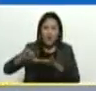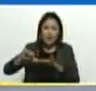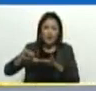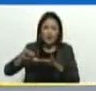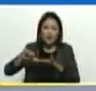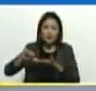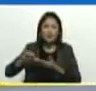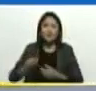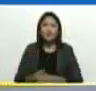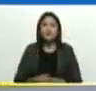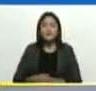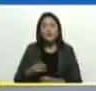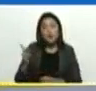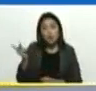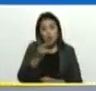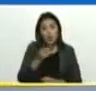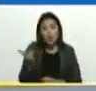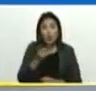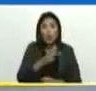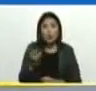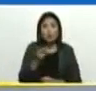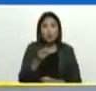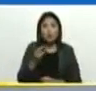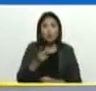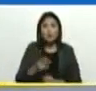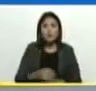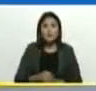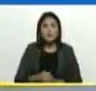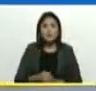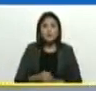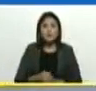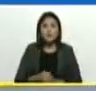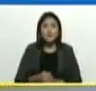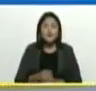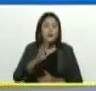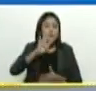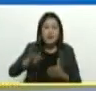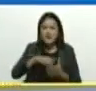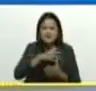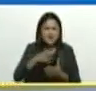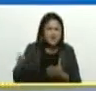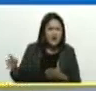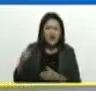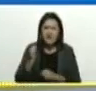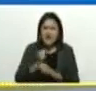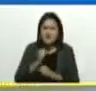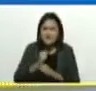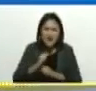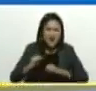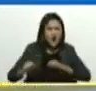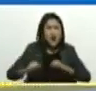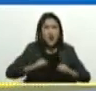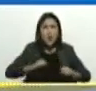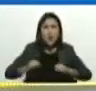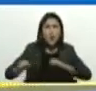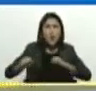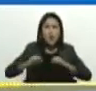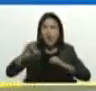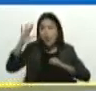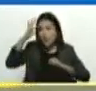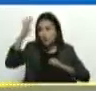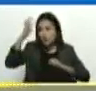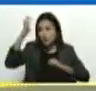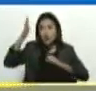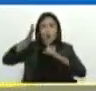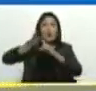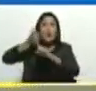Nuevamente, los dos líderes no dejaban de planificar cómo convertir sus sueños